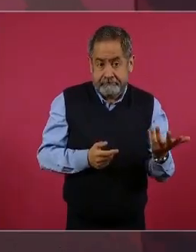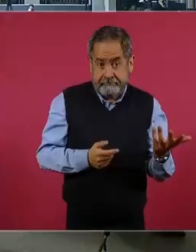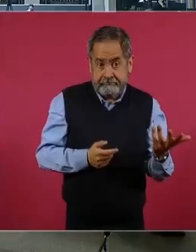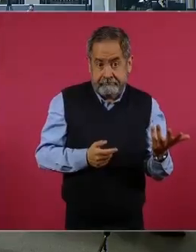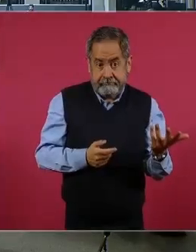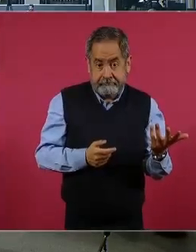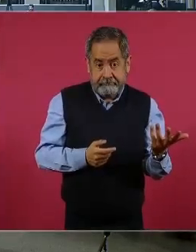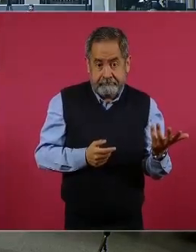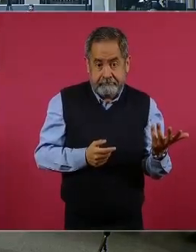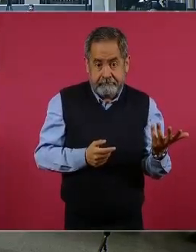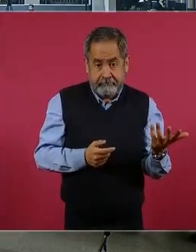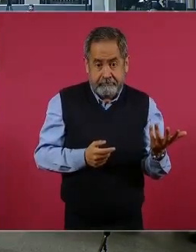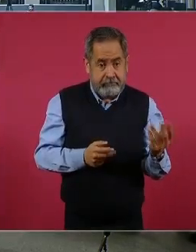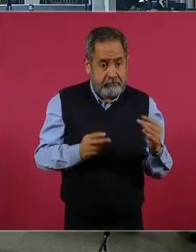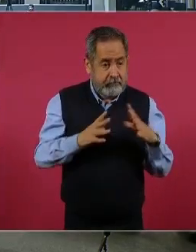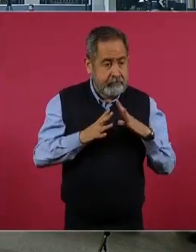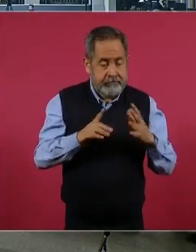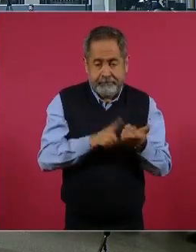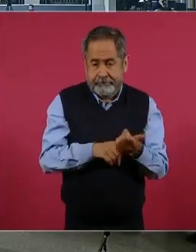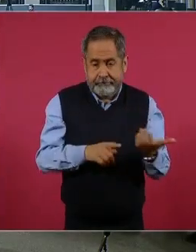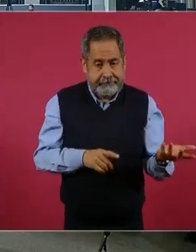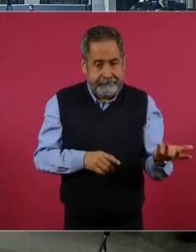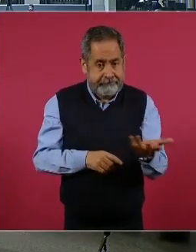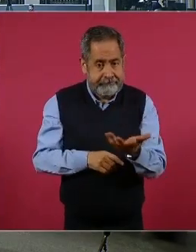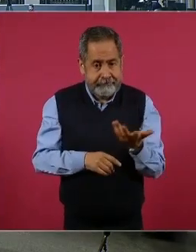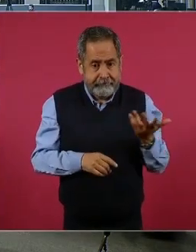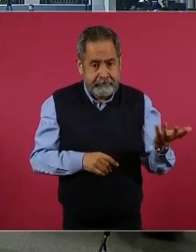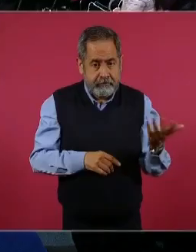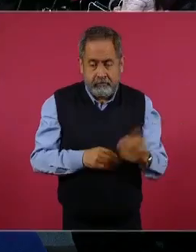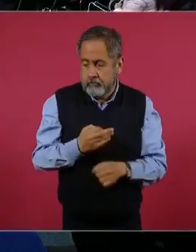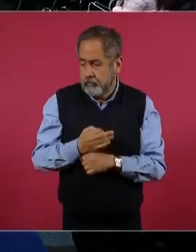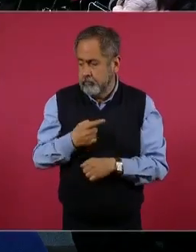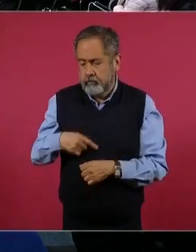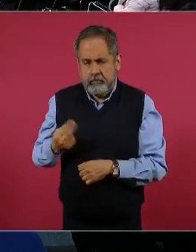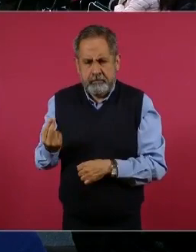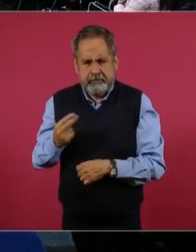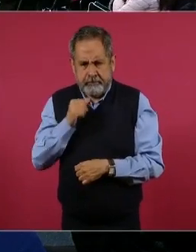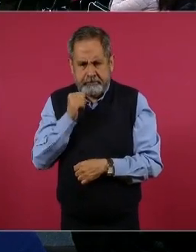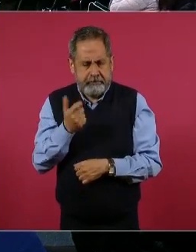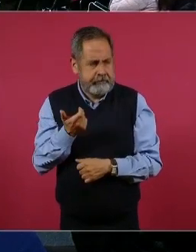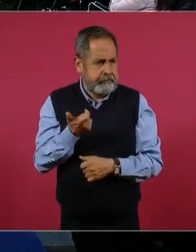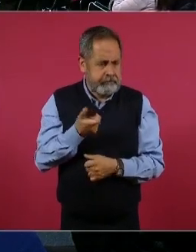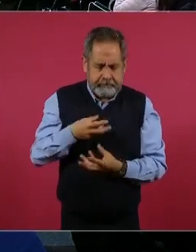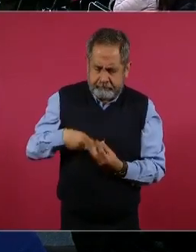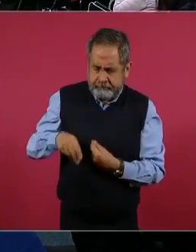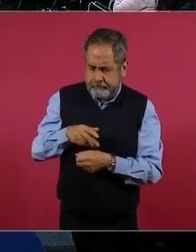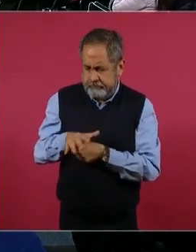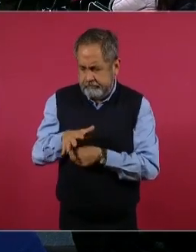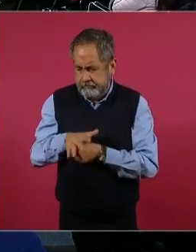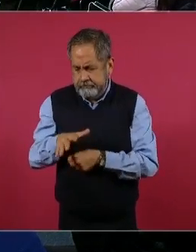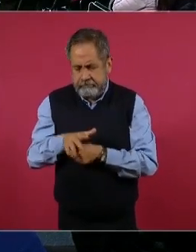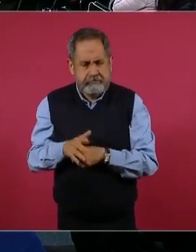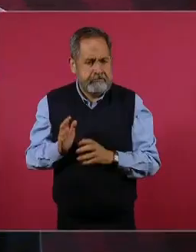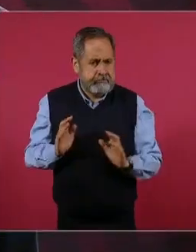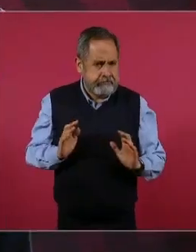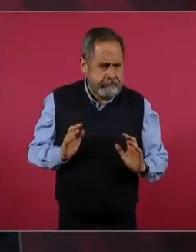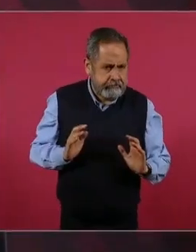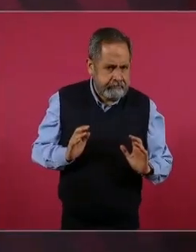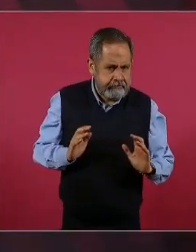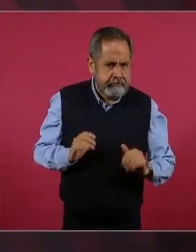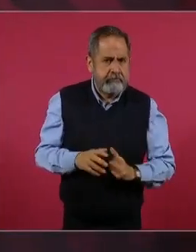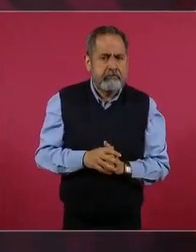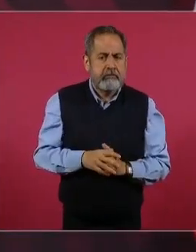no tenía necesidad o no tiene necesidad, porque todavía eso no se acaba, de